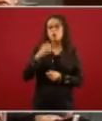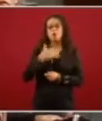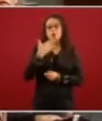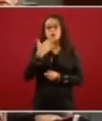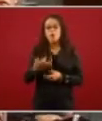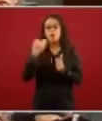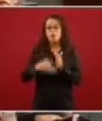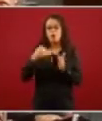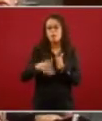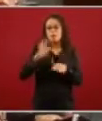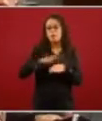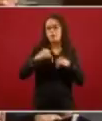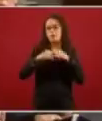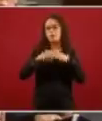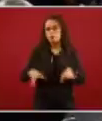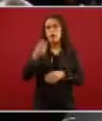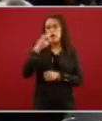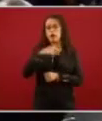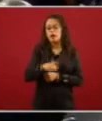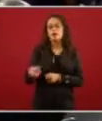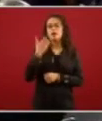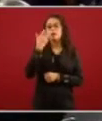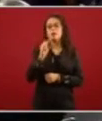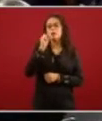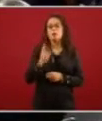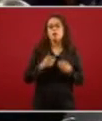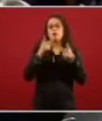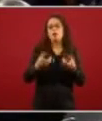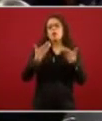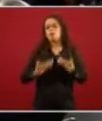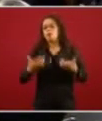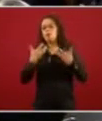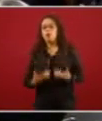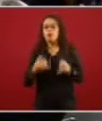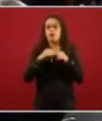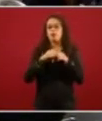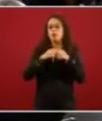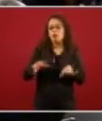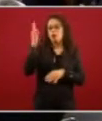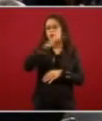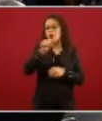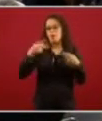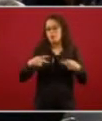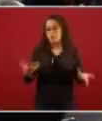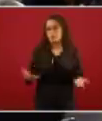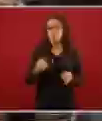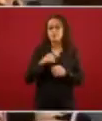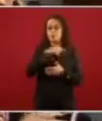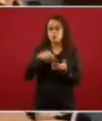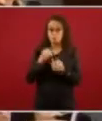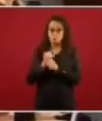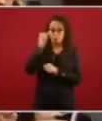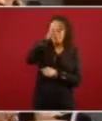en apanicar a la gente. Y yo le puedo asegurar, presidente, que en las aldeas, en los grupos étnicos de los lugares más